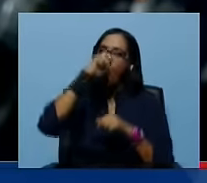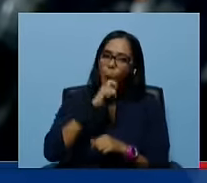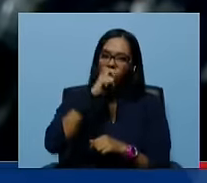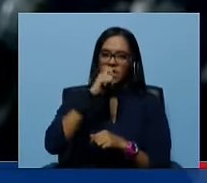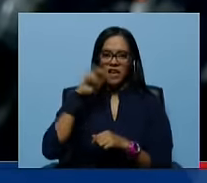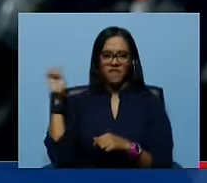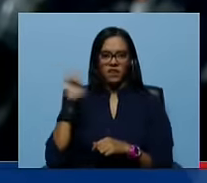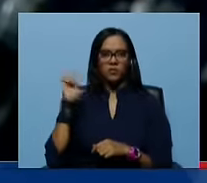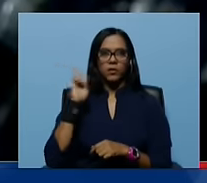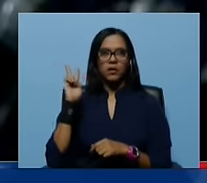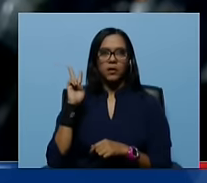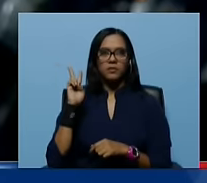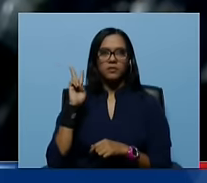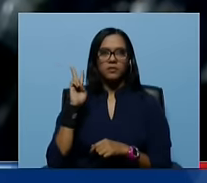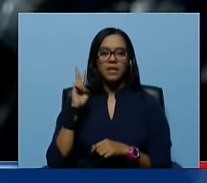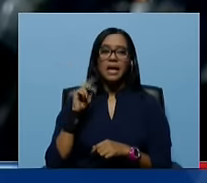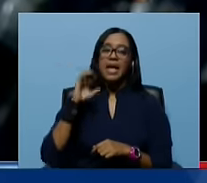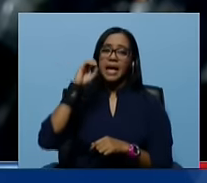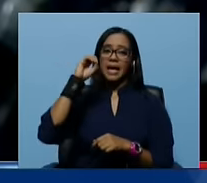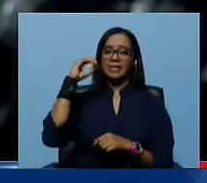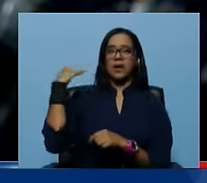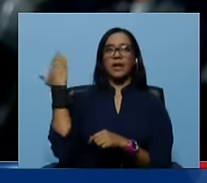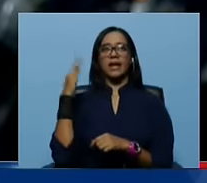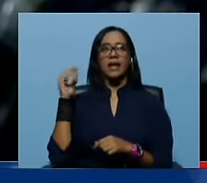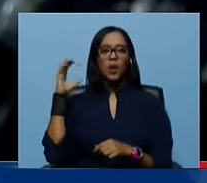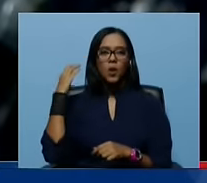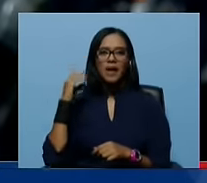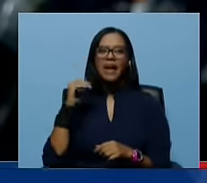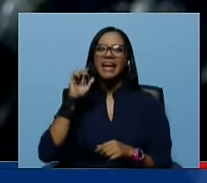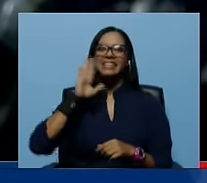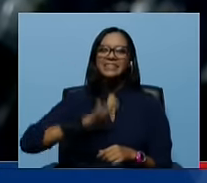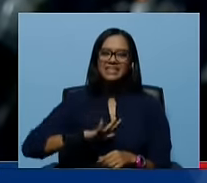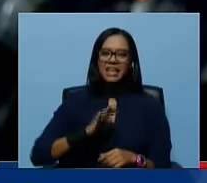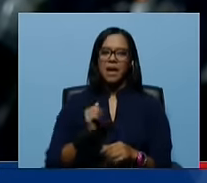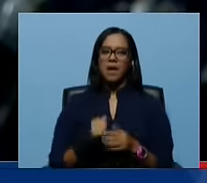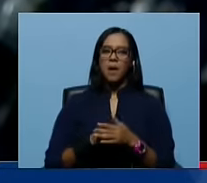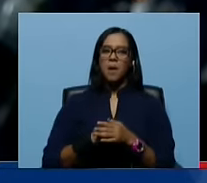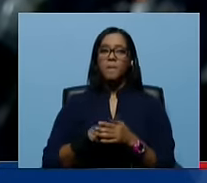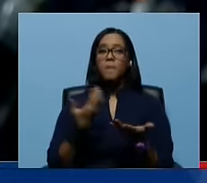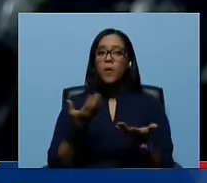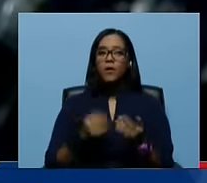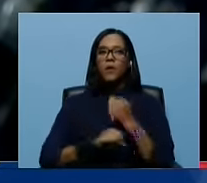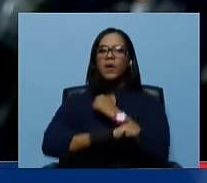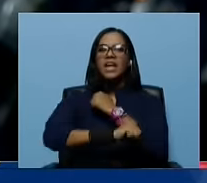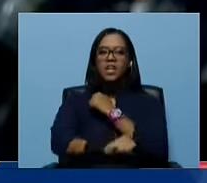Venezuela. Esa oligarquía colombiana está marcada por el santanderismo,